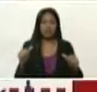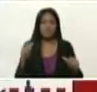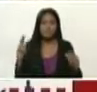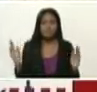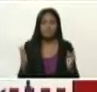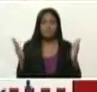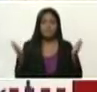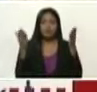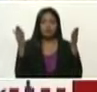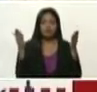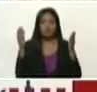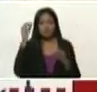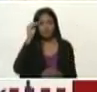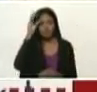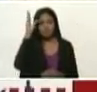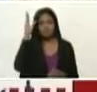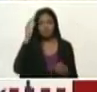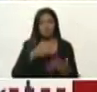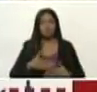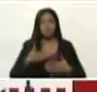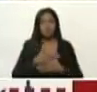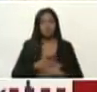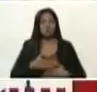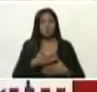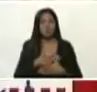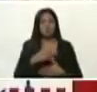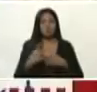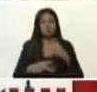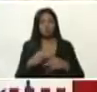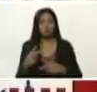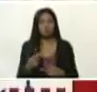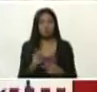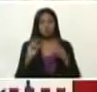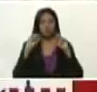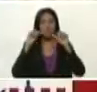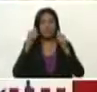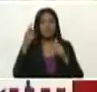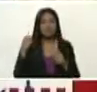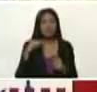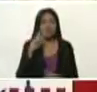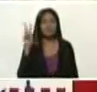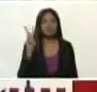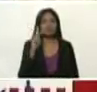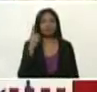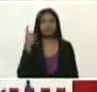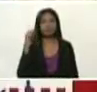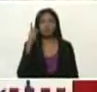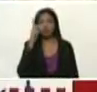elevar la capacidad de satisfacer la producción de maíz que necesita Venezuela. Allá está José Vázquez,